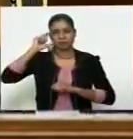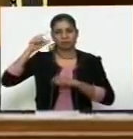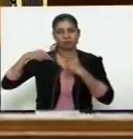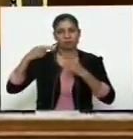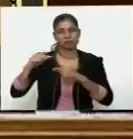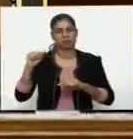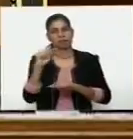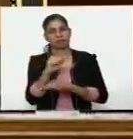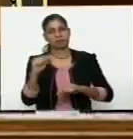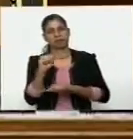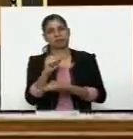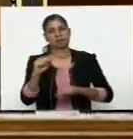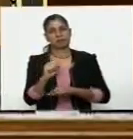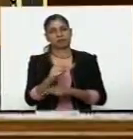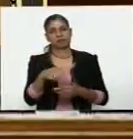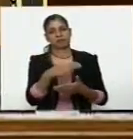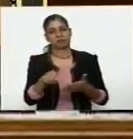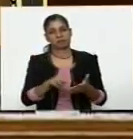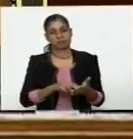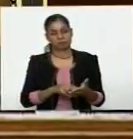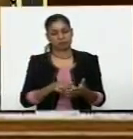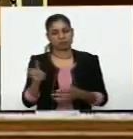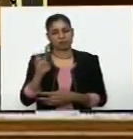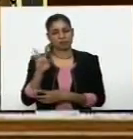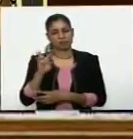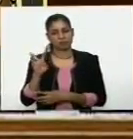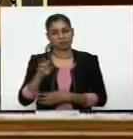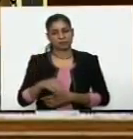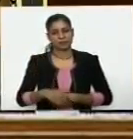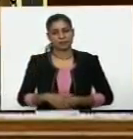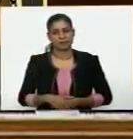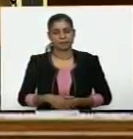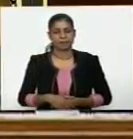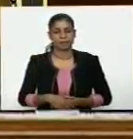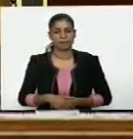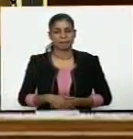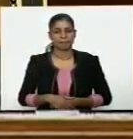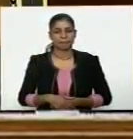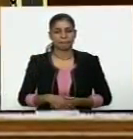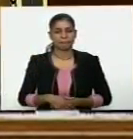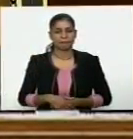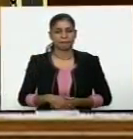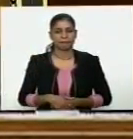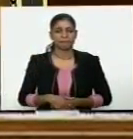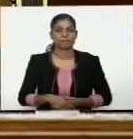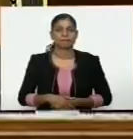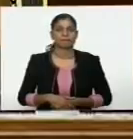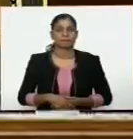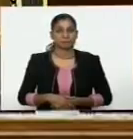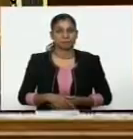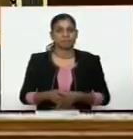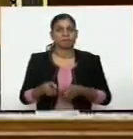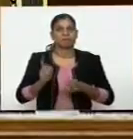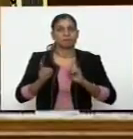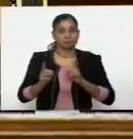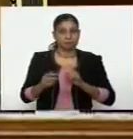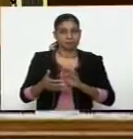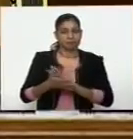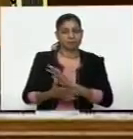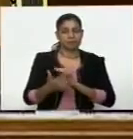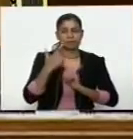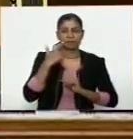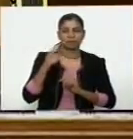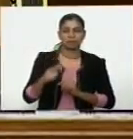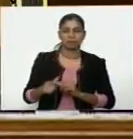a adoptar sanciones ilícitas contra Venezuela. Y a la luz de las recientes acciones tomadas por